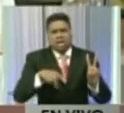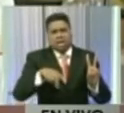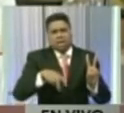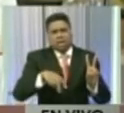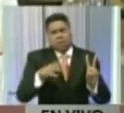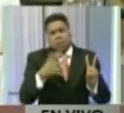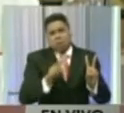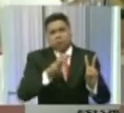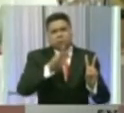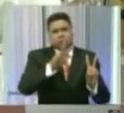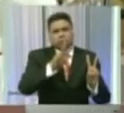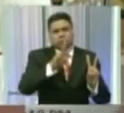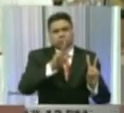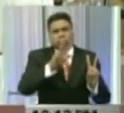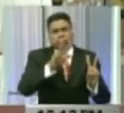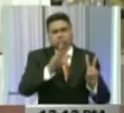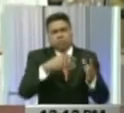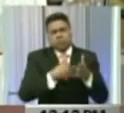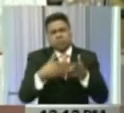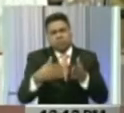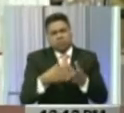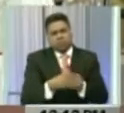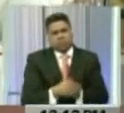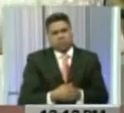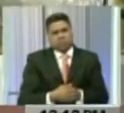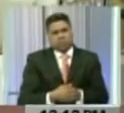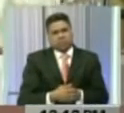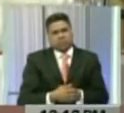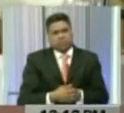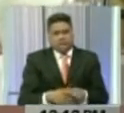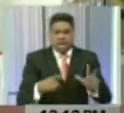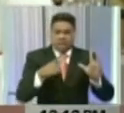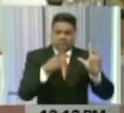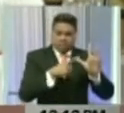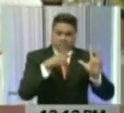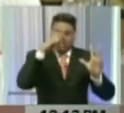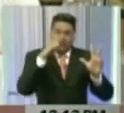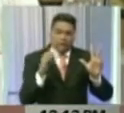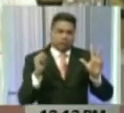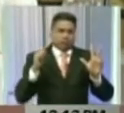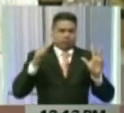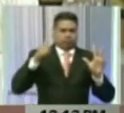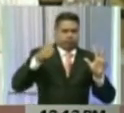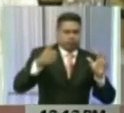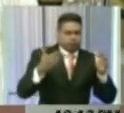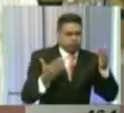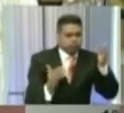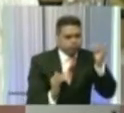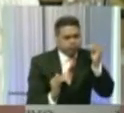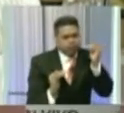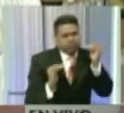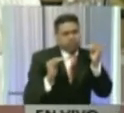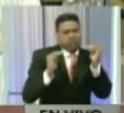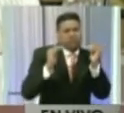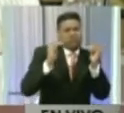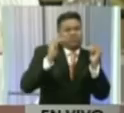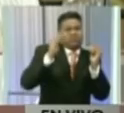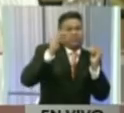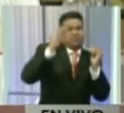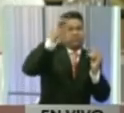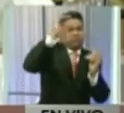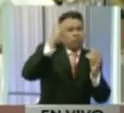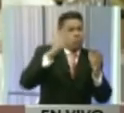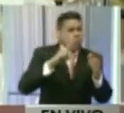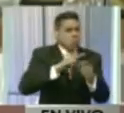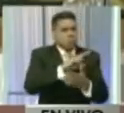años. Vean el Chávez del tercero y cuarto año al Chávez del primero y segundo año. PDVSA la controlaban